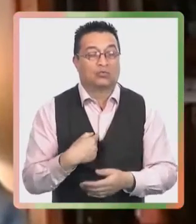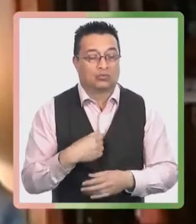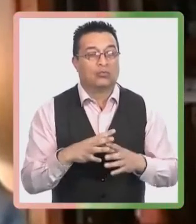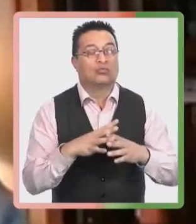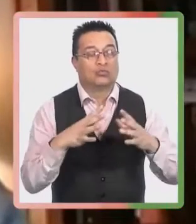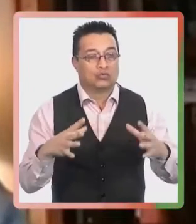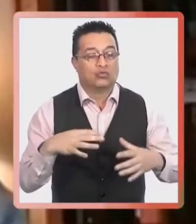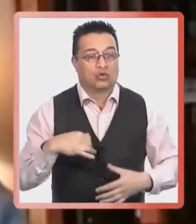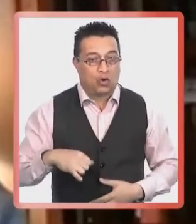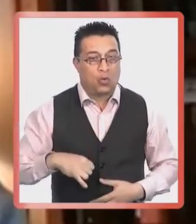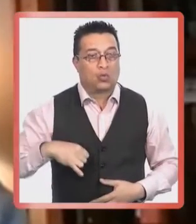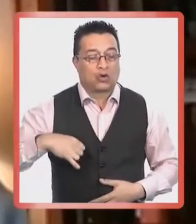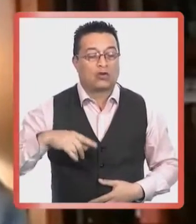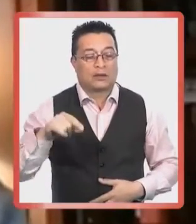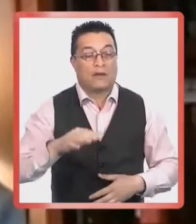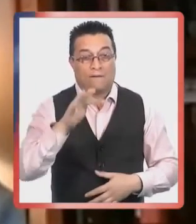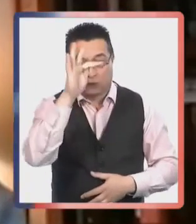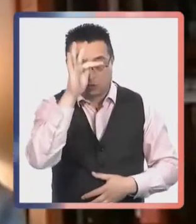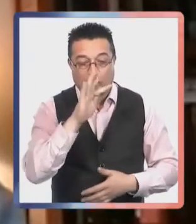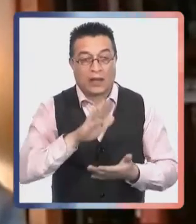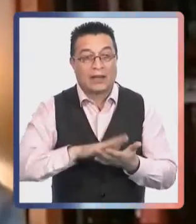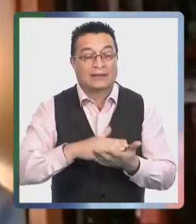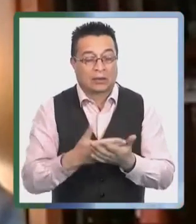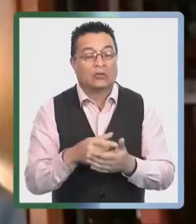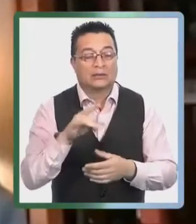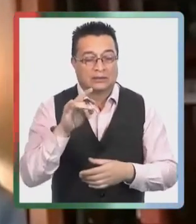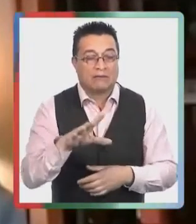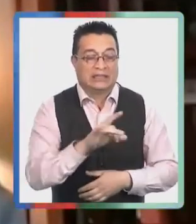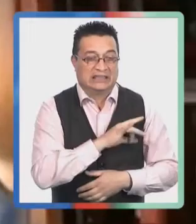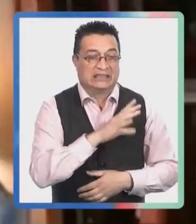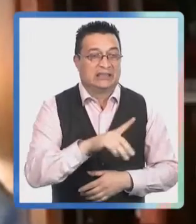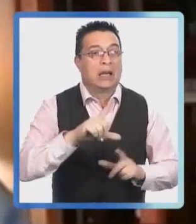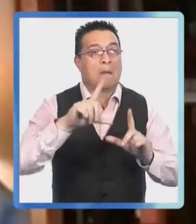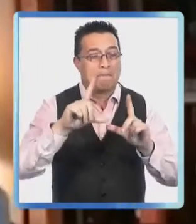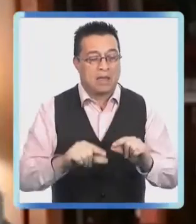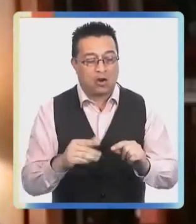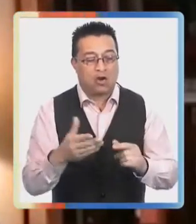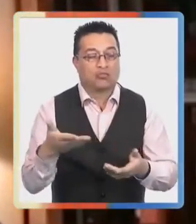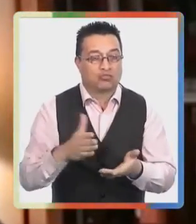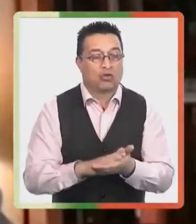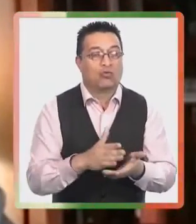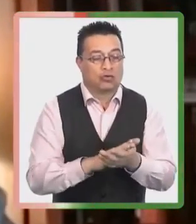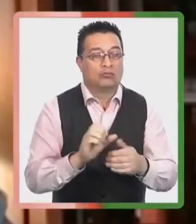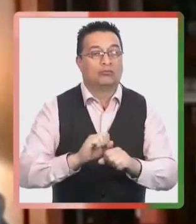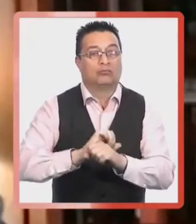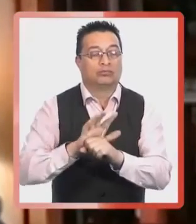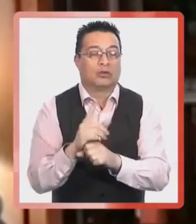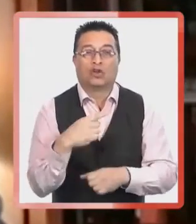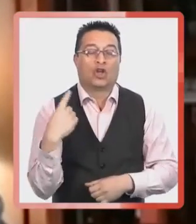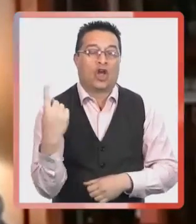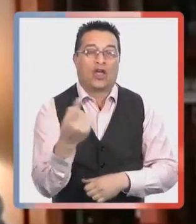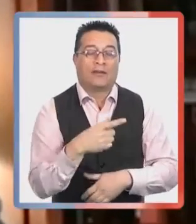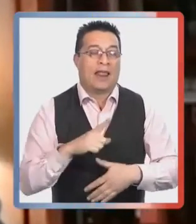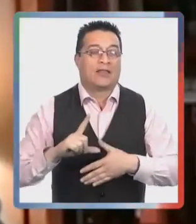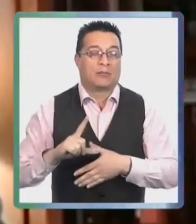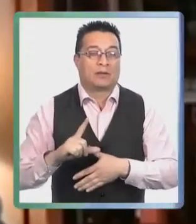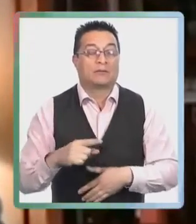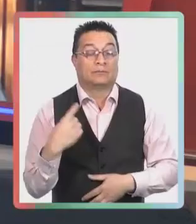cual yo estoy muy orgulloso, y los funcionarios de salud, porque Chile tuvo la menor mortalidad por coronavirus de toda